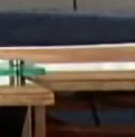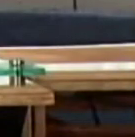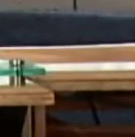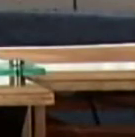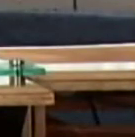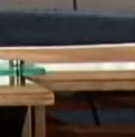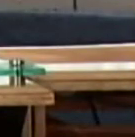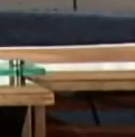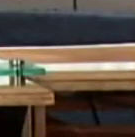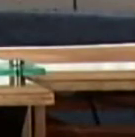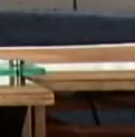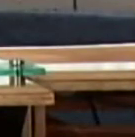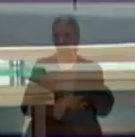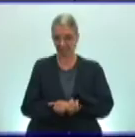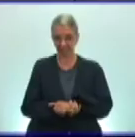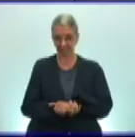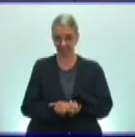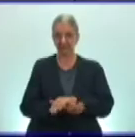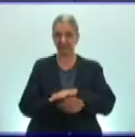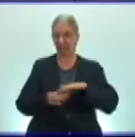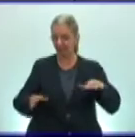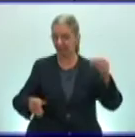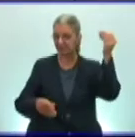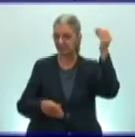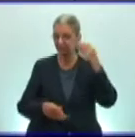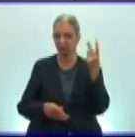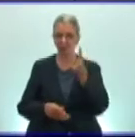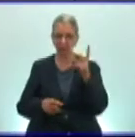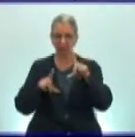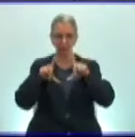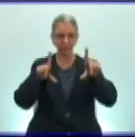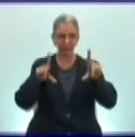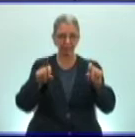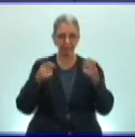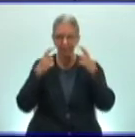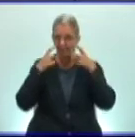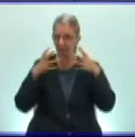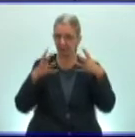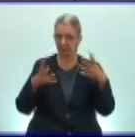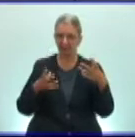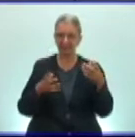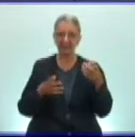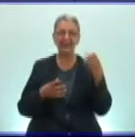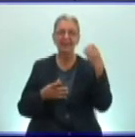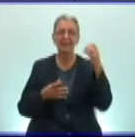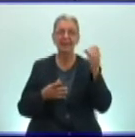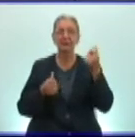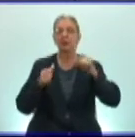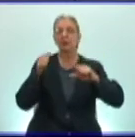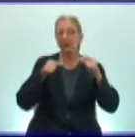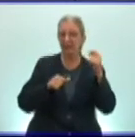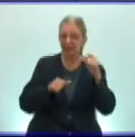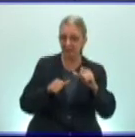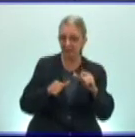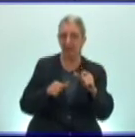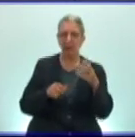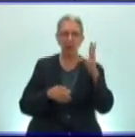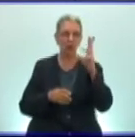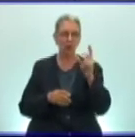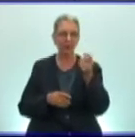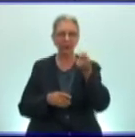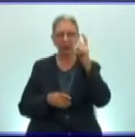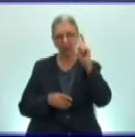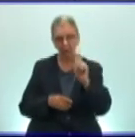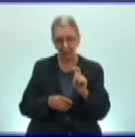Ya conocemos dos conceptos importantes y me refiero al concepto de elemento químico y al de número atómico. Pero